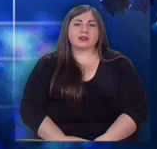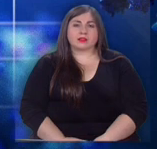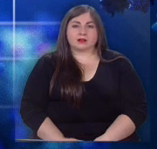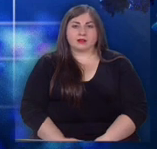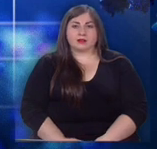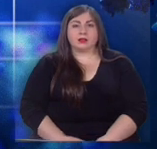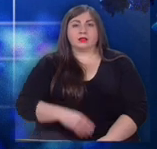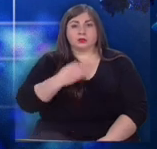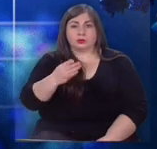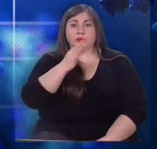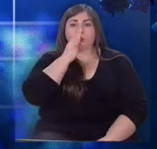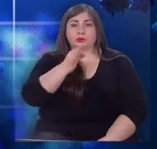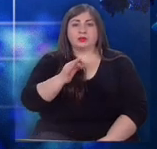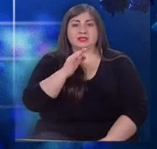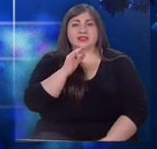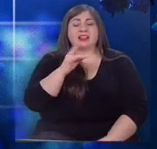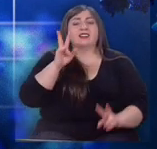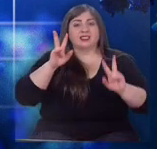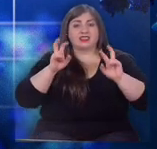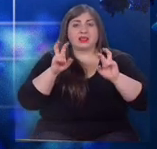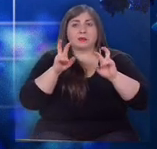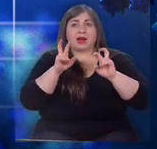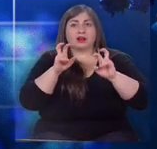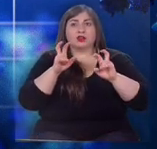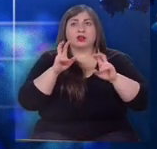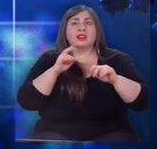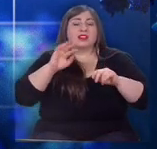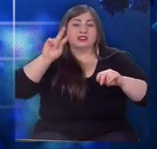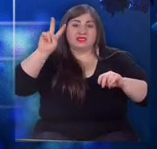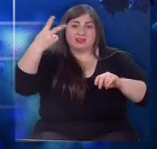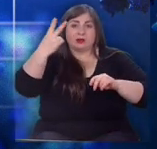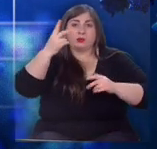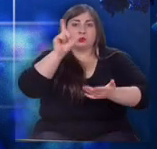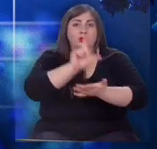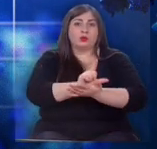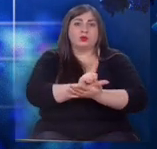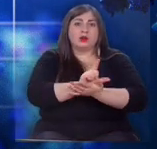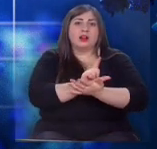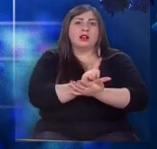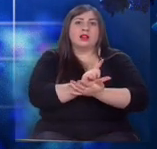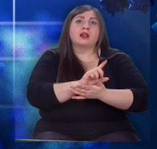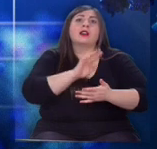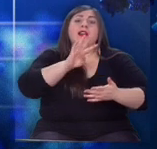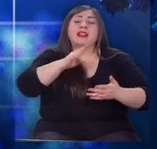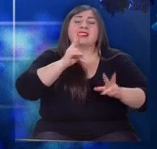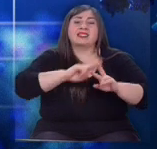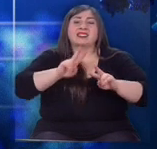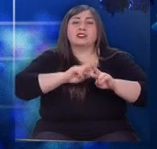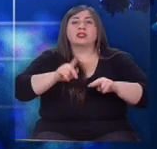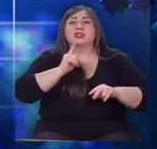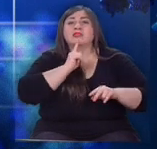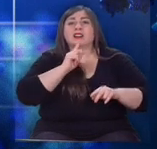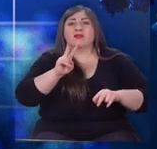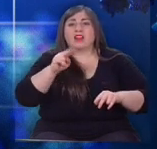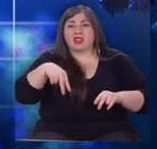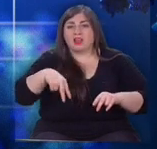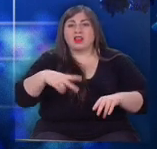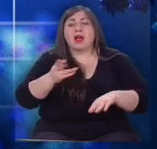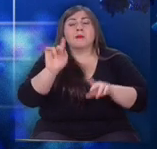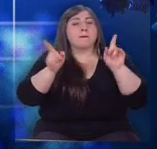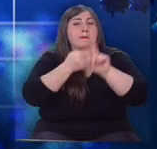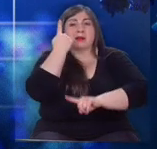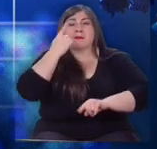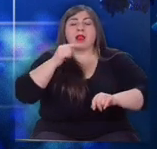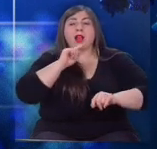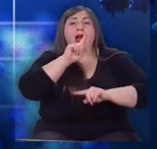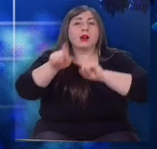que tú señalas, Iván. Primero, factores estructurales. Esta es la segunda entrega que desde el trabajo que estamos haciendo con TVN. Es la primera encuesta, antes que se desatara la